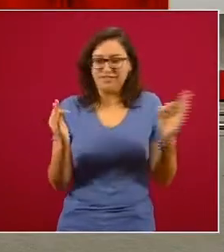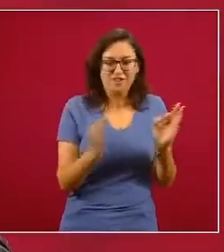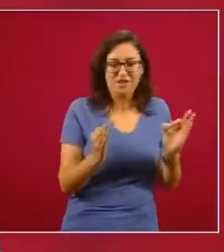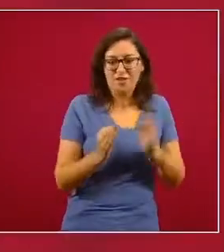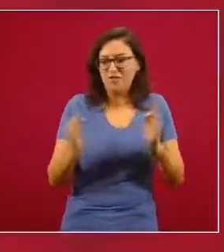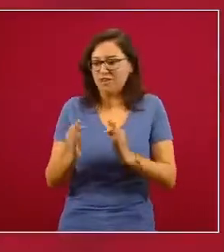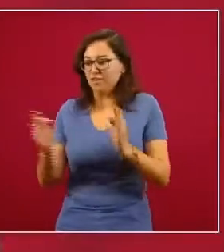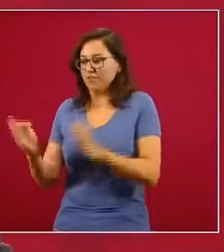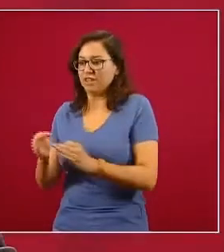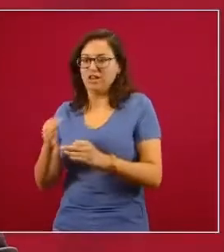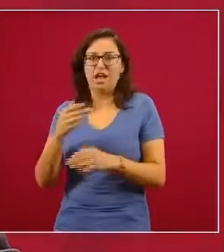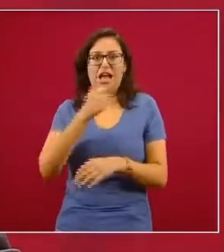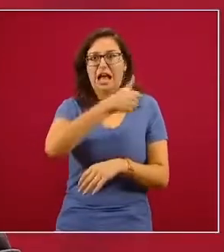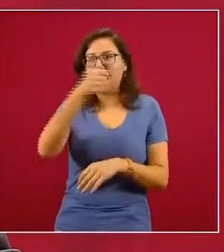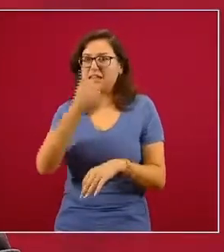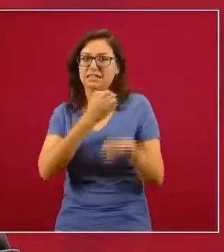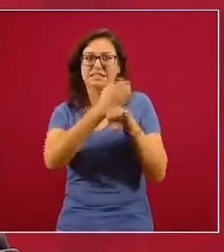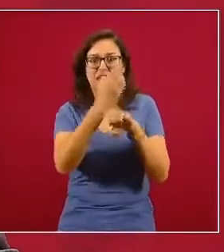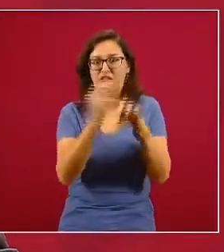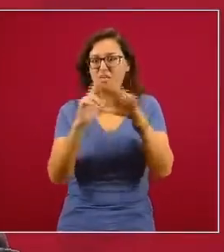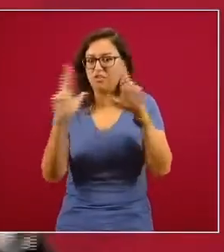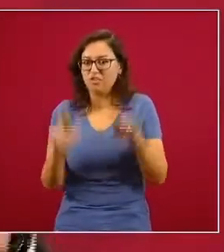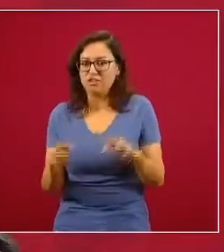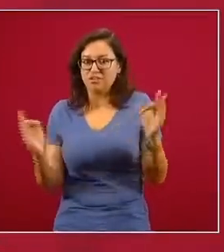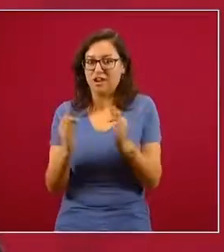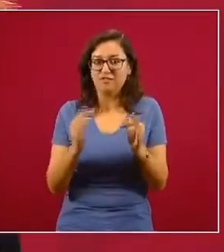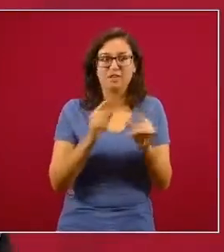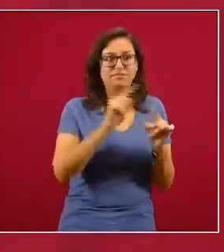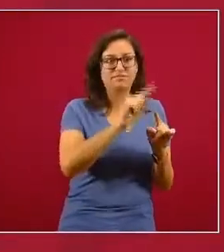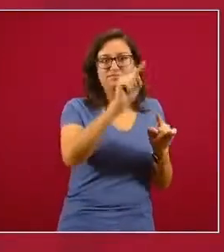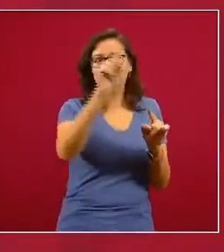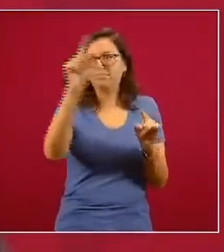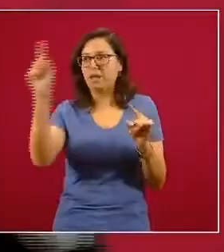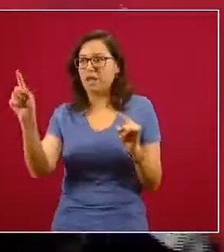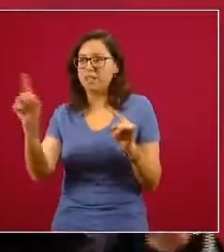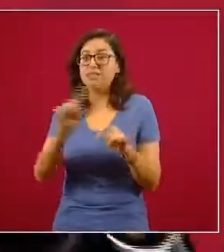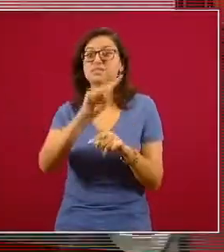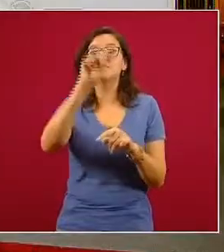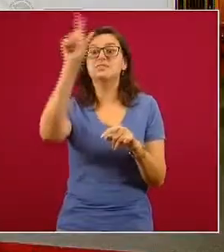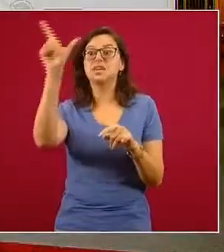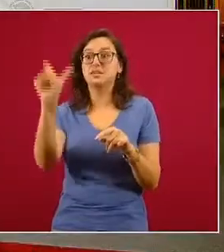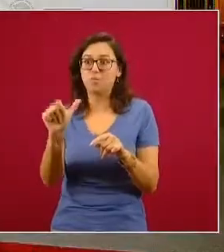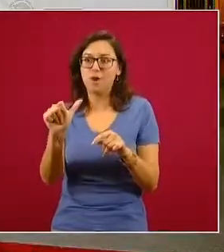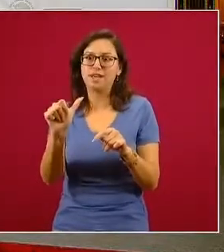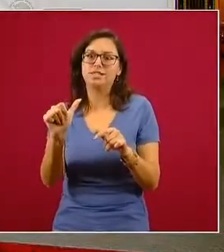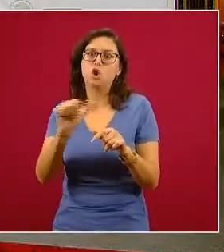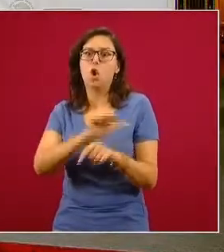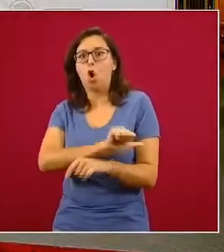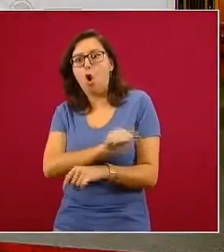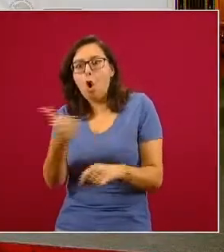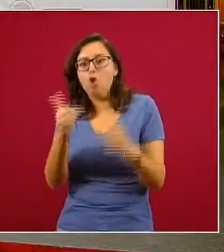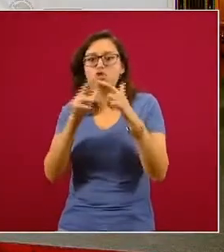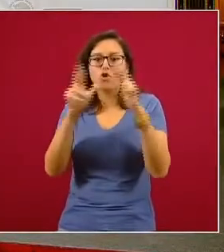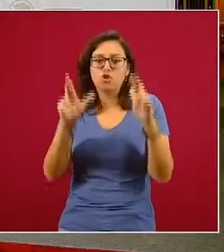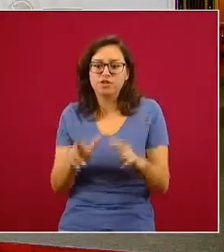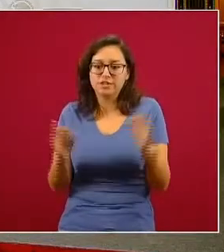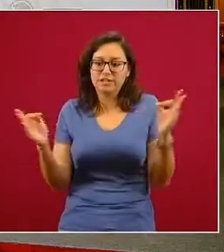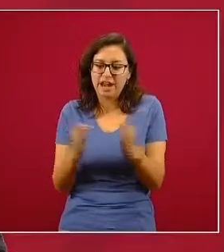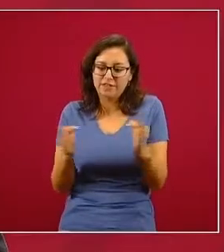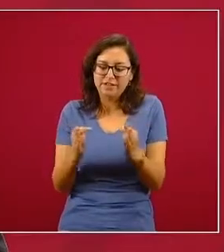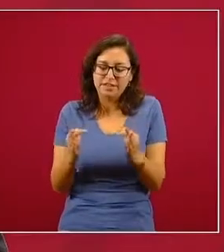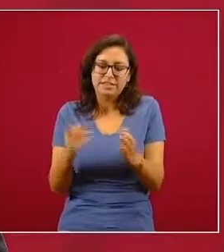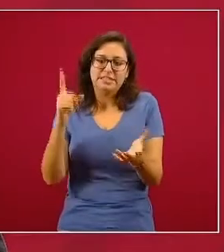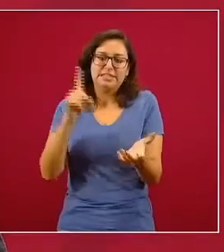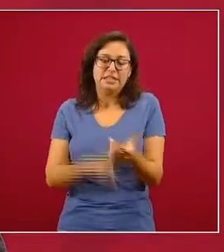industrial en cada una de las entidades federativas, a uno ya de menor tamaño, pero todavía de grandes dimensiones, en las